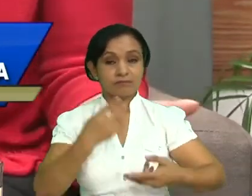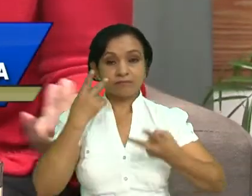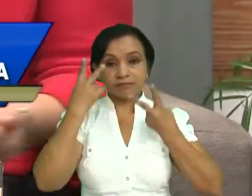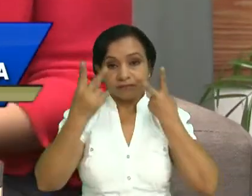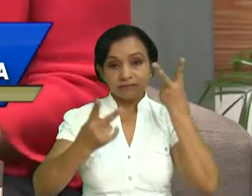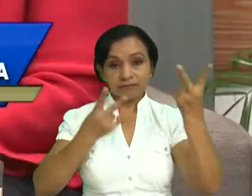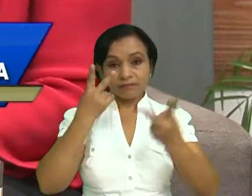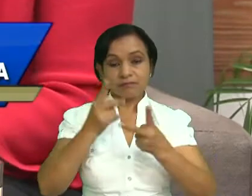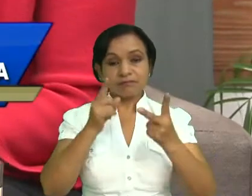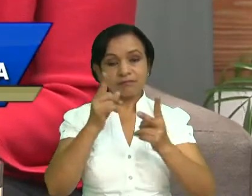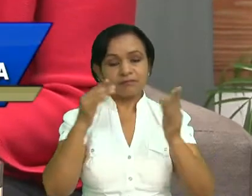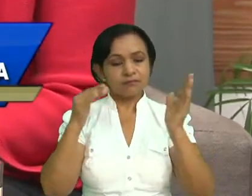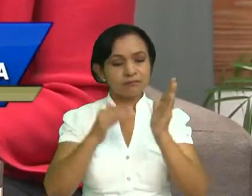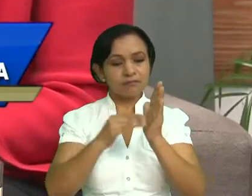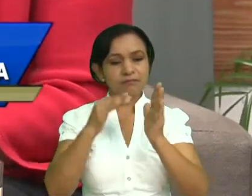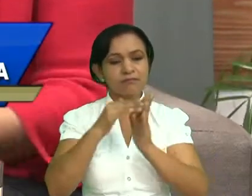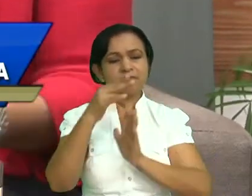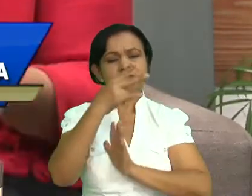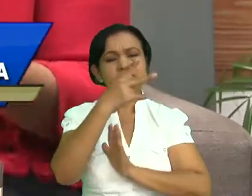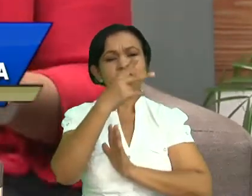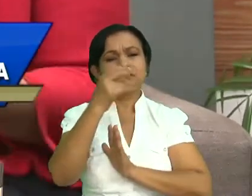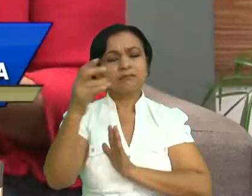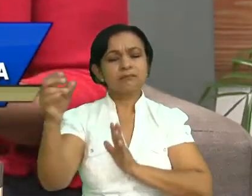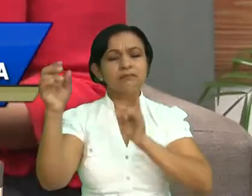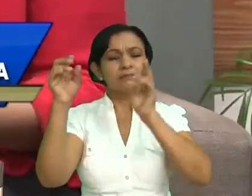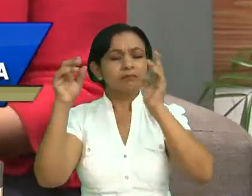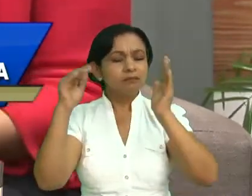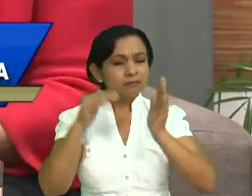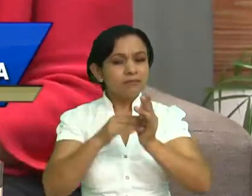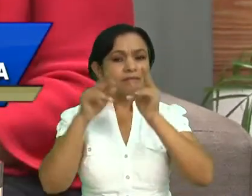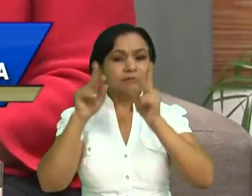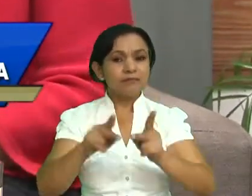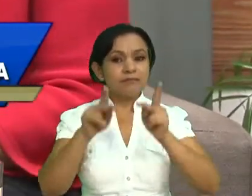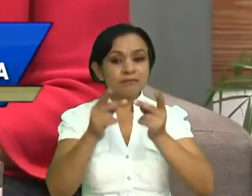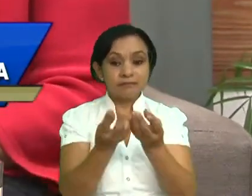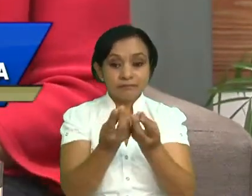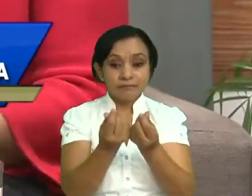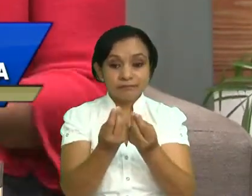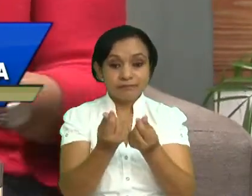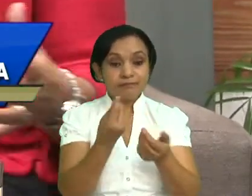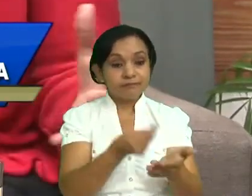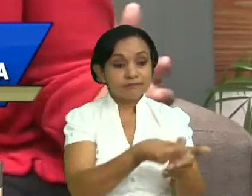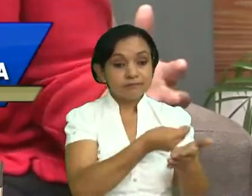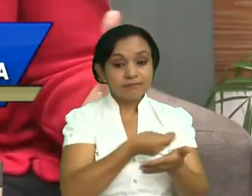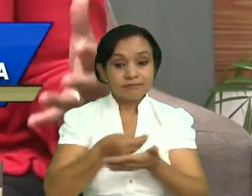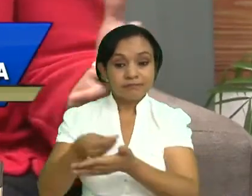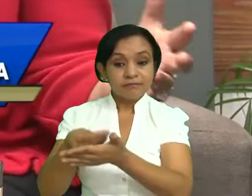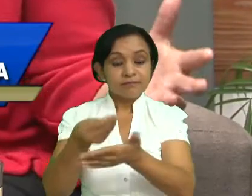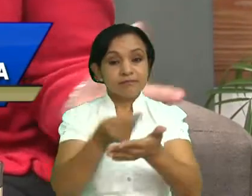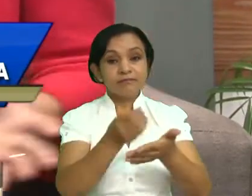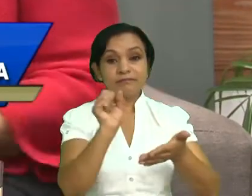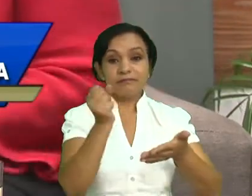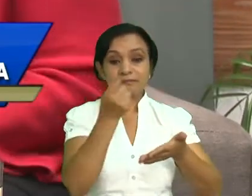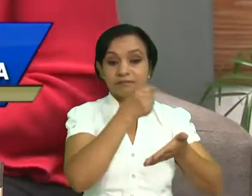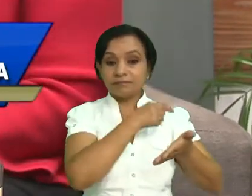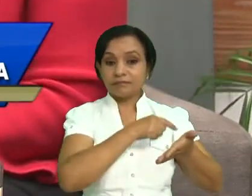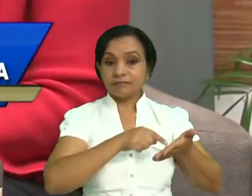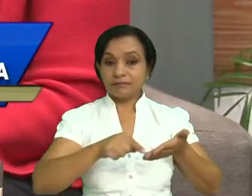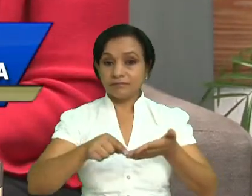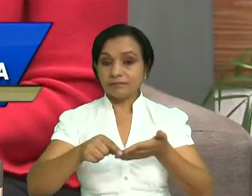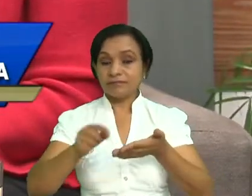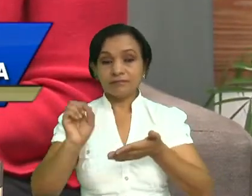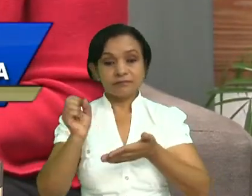de 1.200.000 personas. Ya se imagina cuánto dinero se movió en toda esta semana, porque es